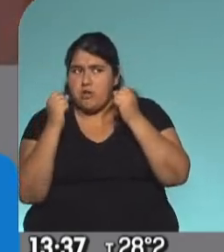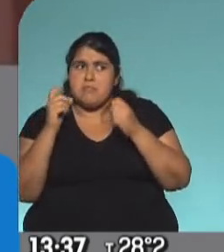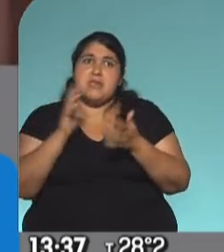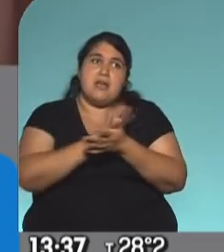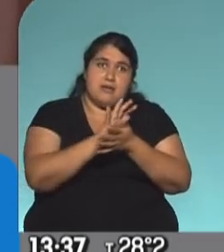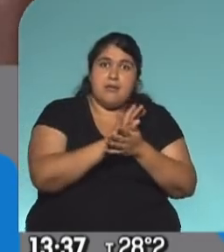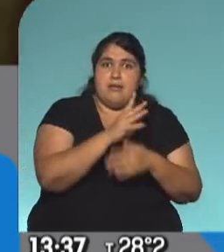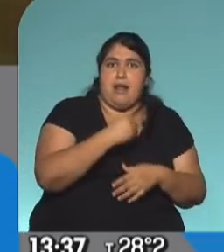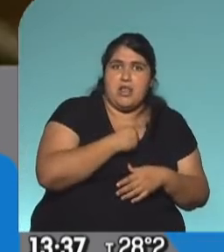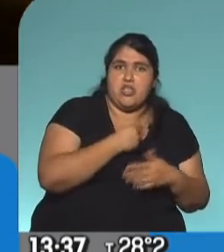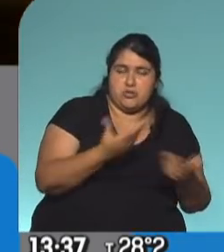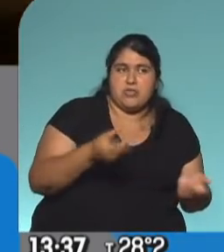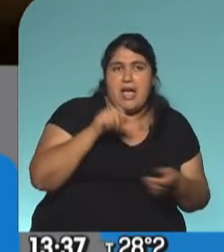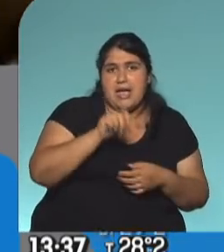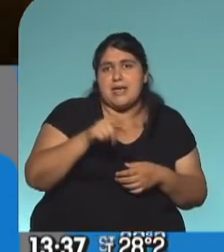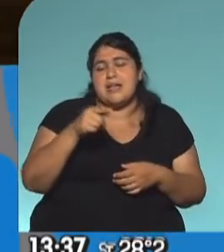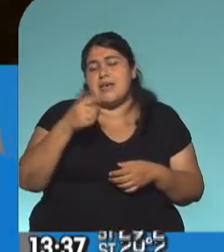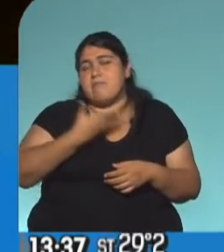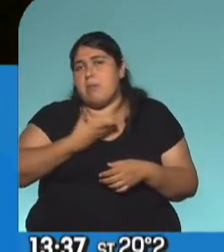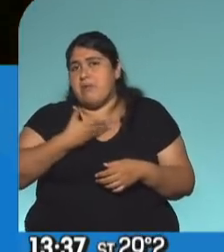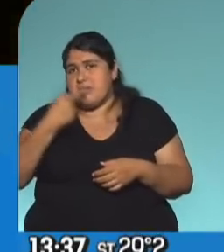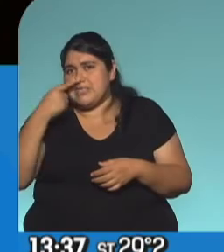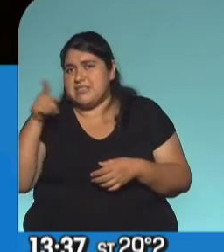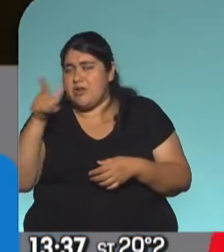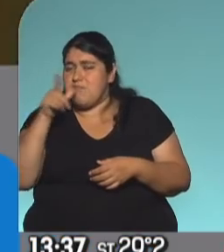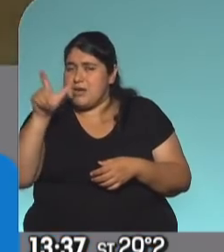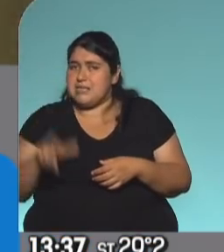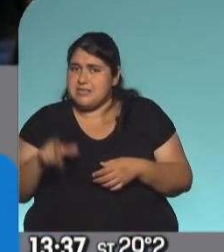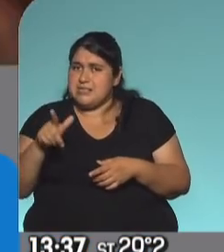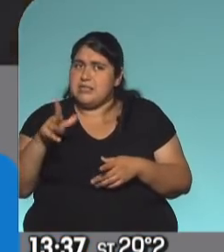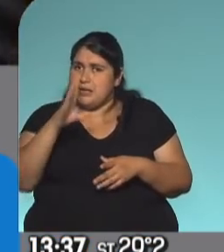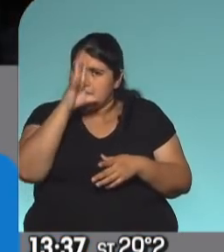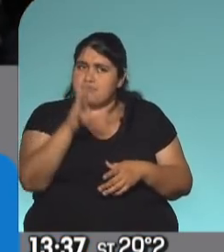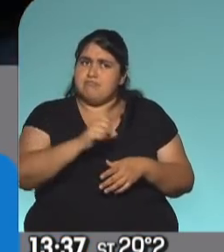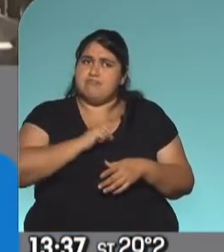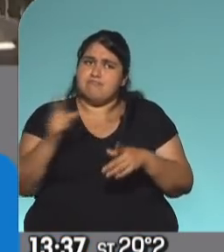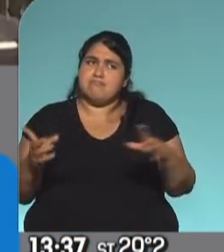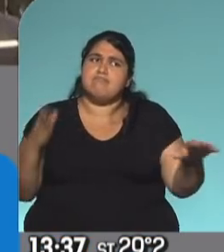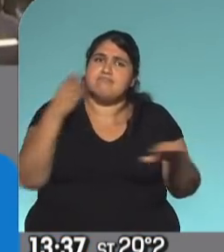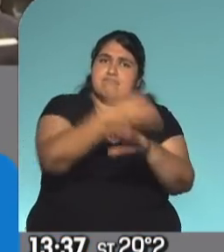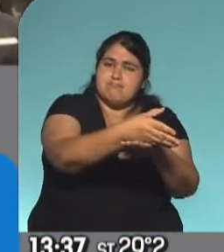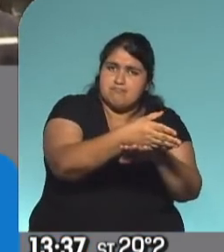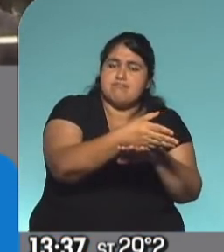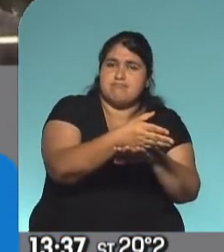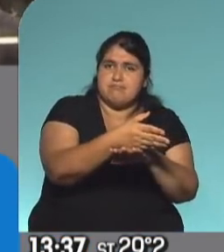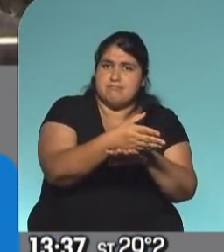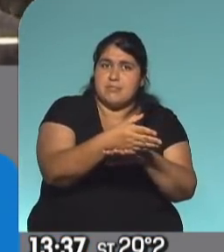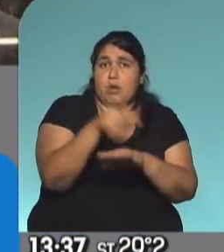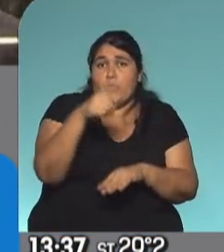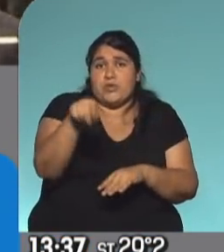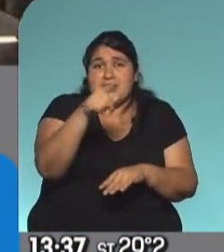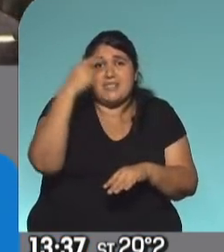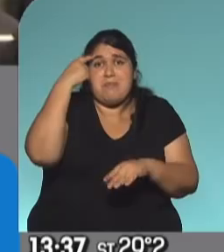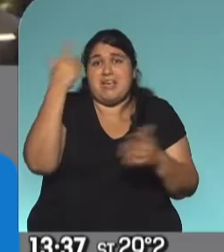religiosos. Creo que hay un interés de él y por eso quizás esta osadía de ir a ver a los ayatolas, ¿no? Ustedes se imaginan, en el